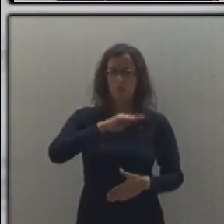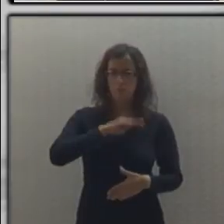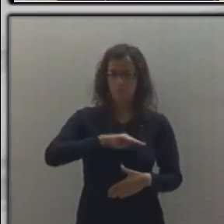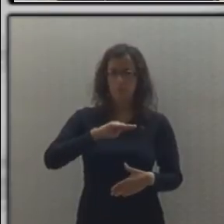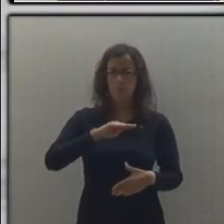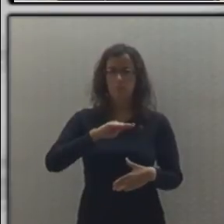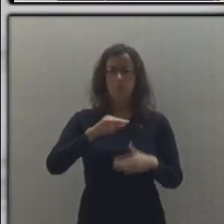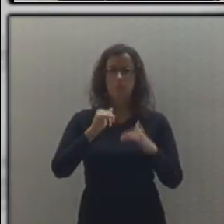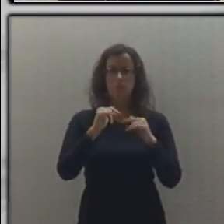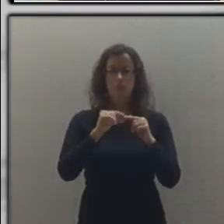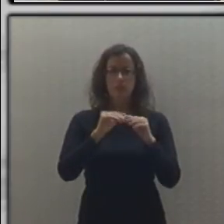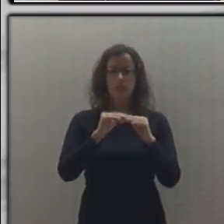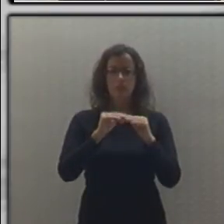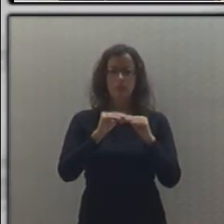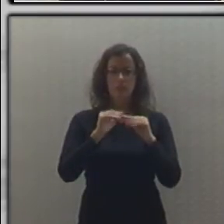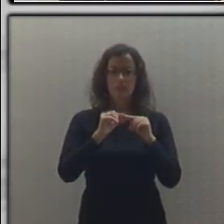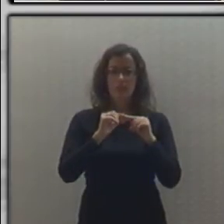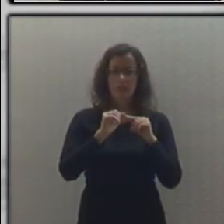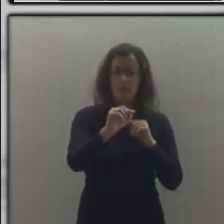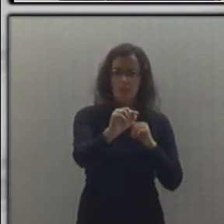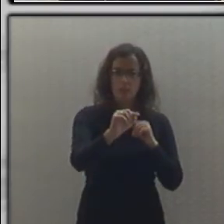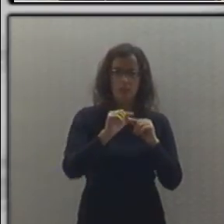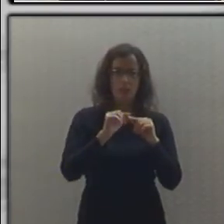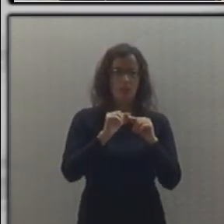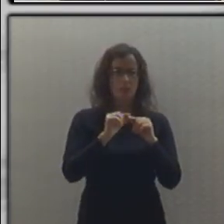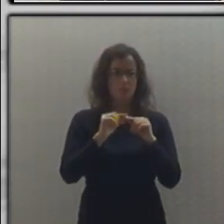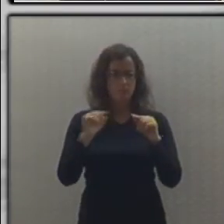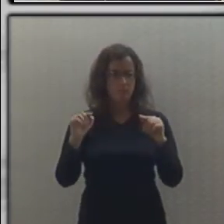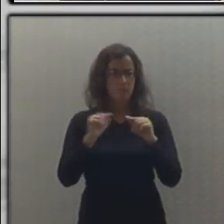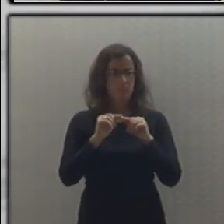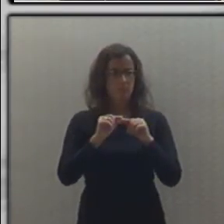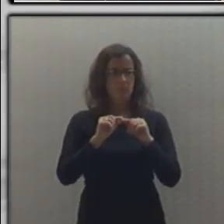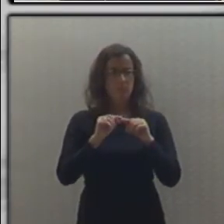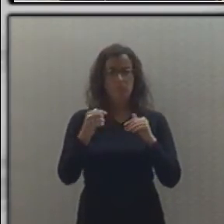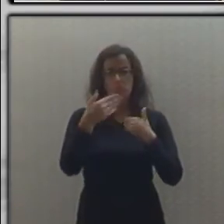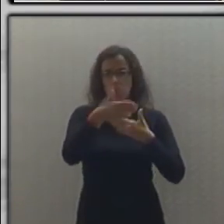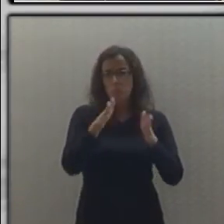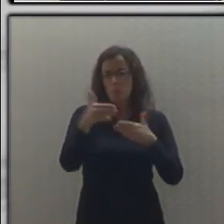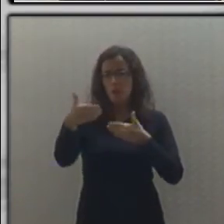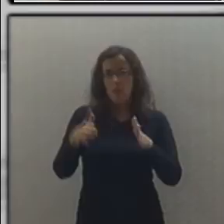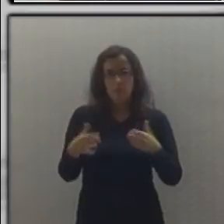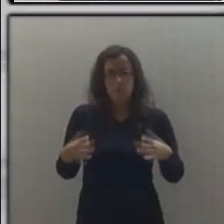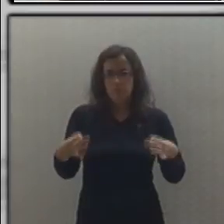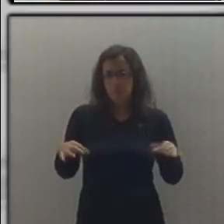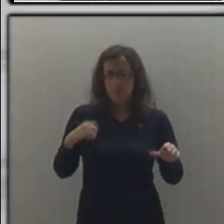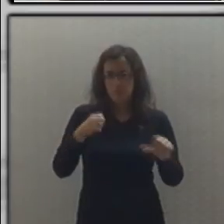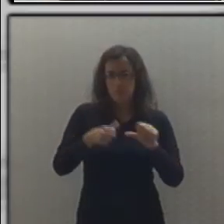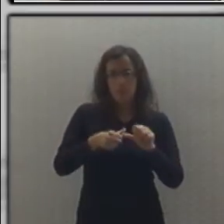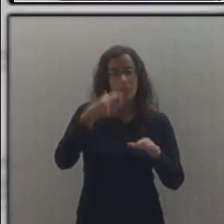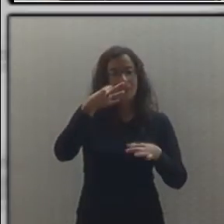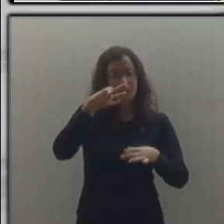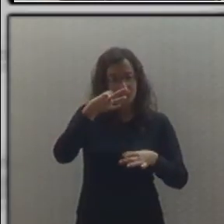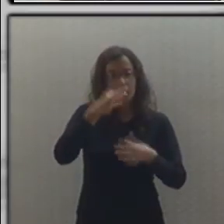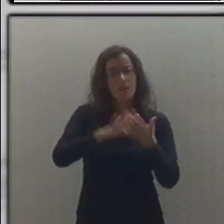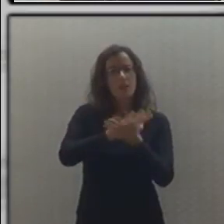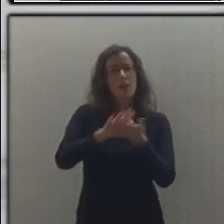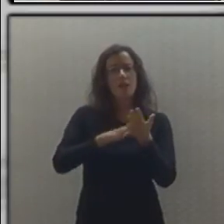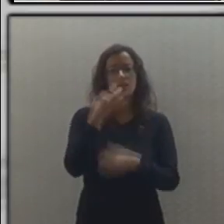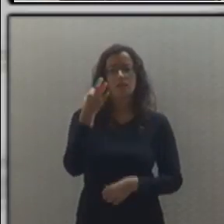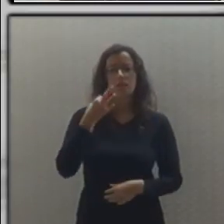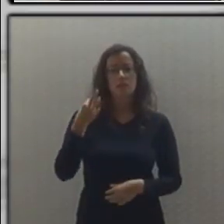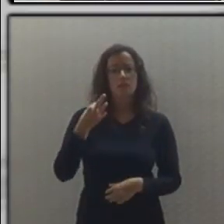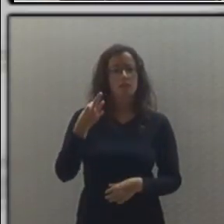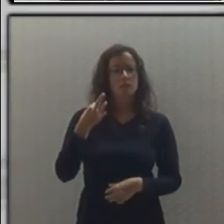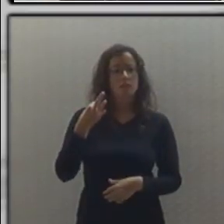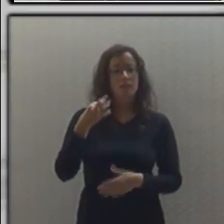de líneas rectas y demás, con las unidades habitacionales, en realidad de lo que están hablando es de esta